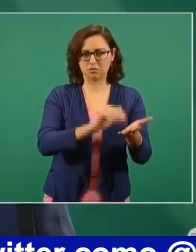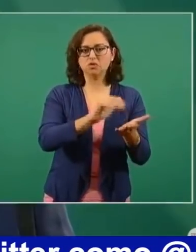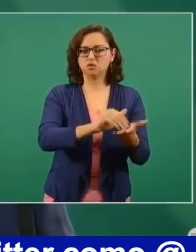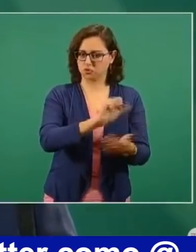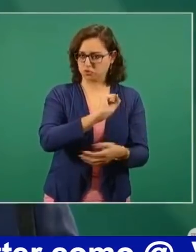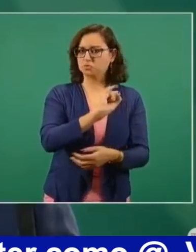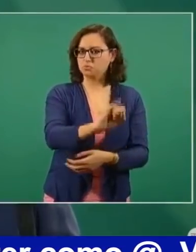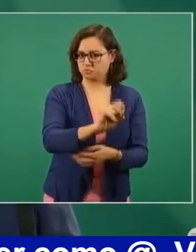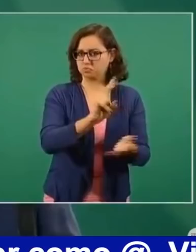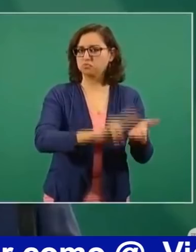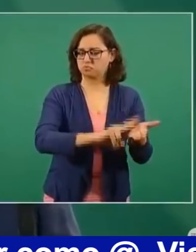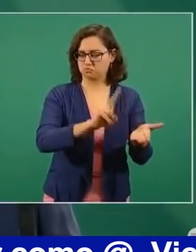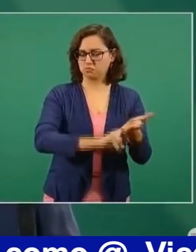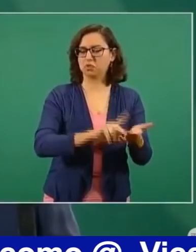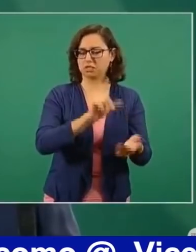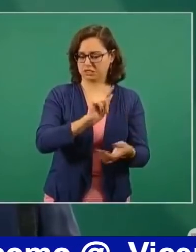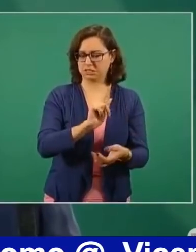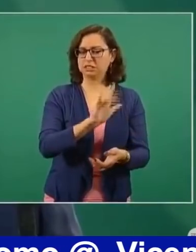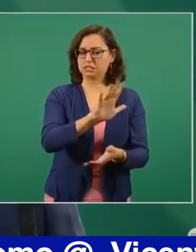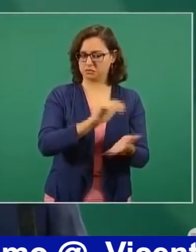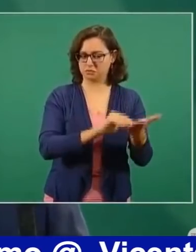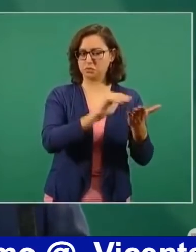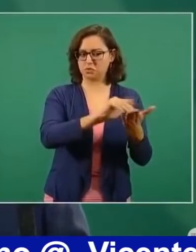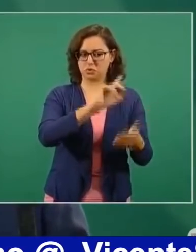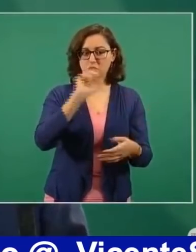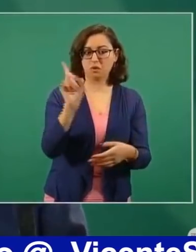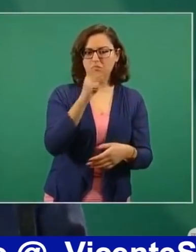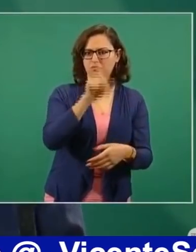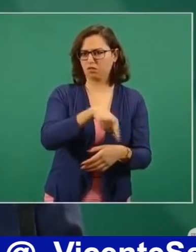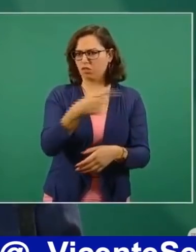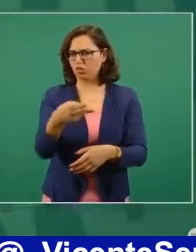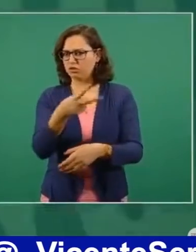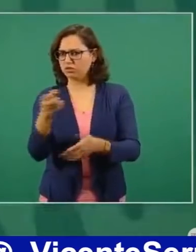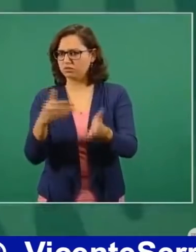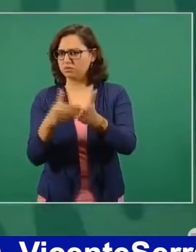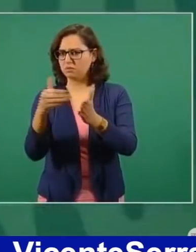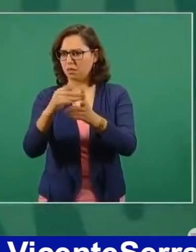Habían pagado 200 millones de dólares adicionales.